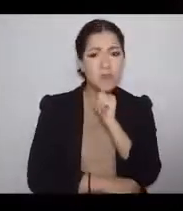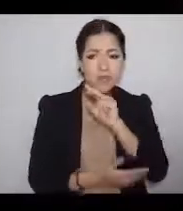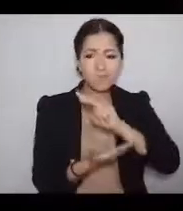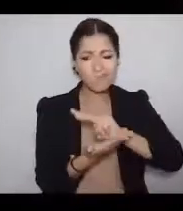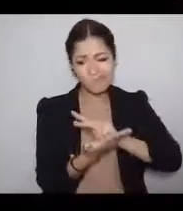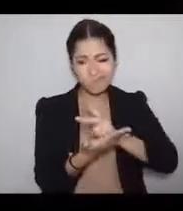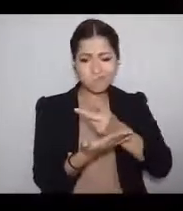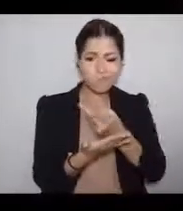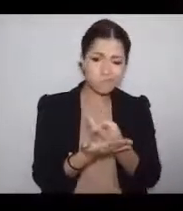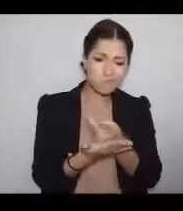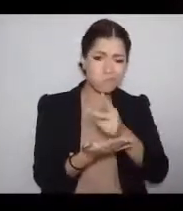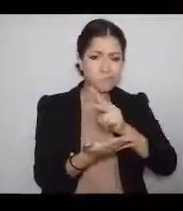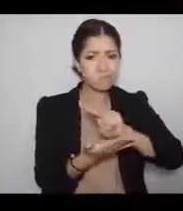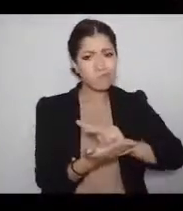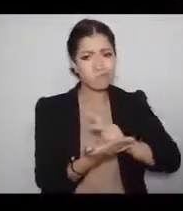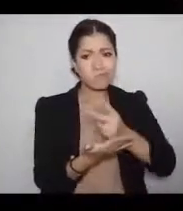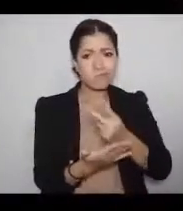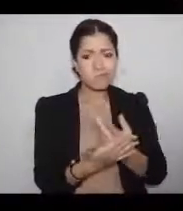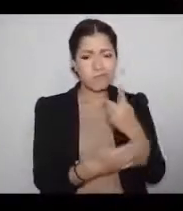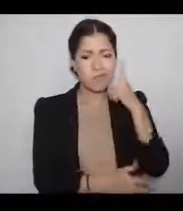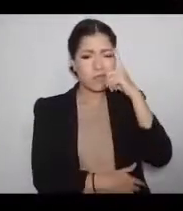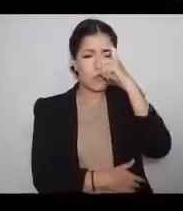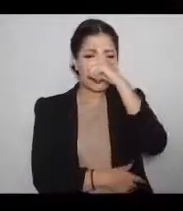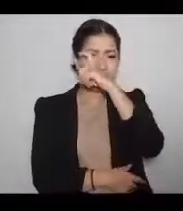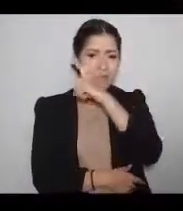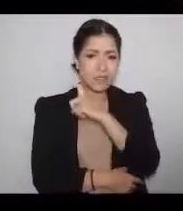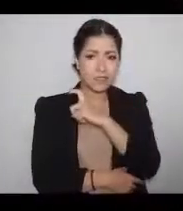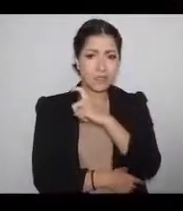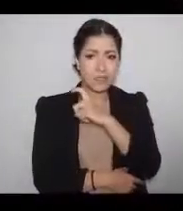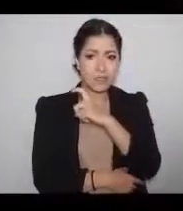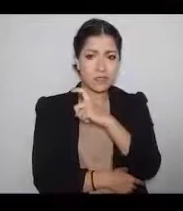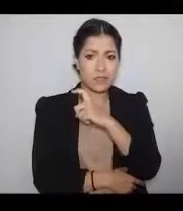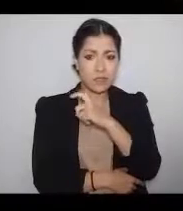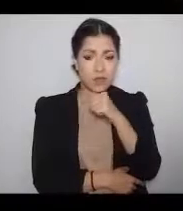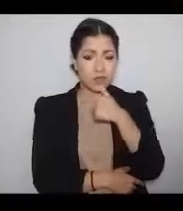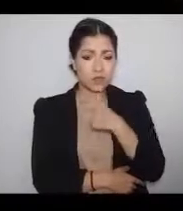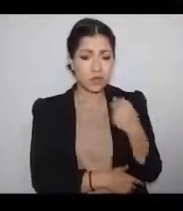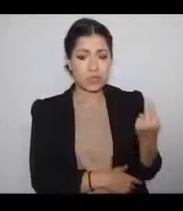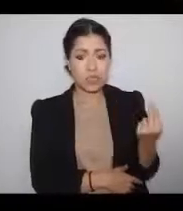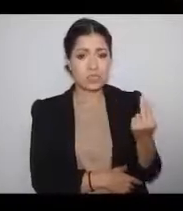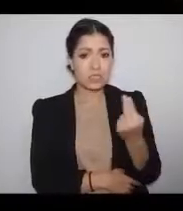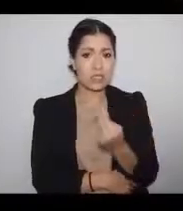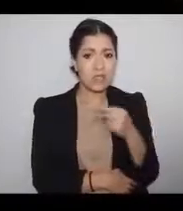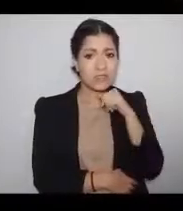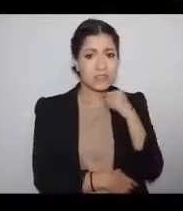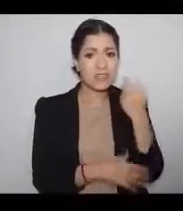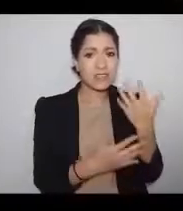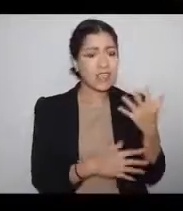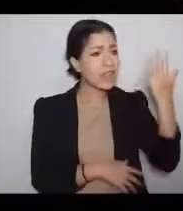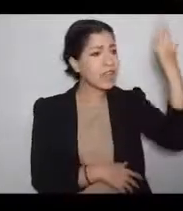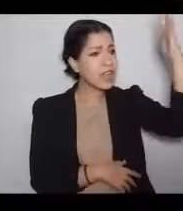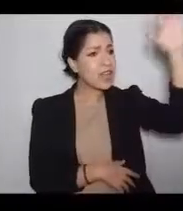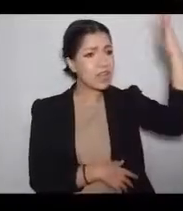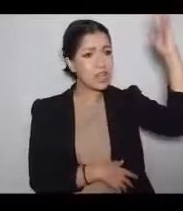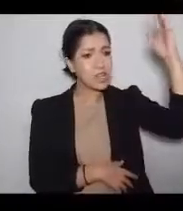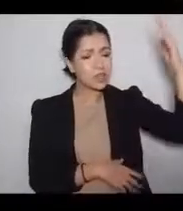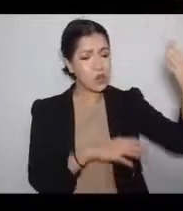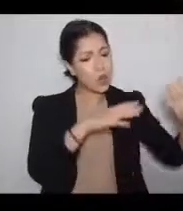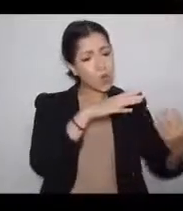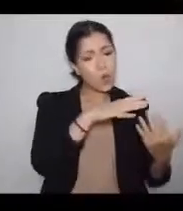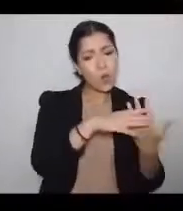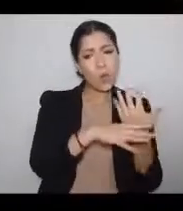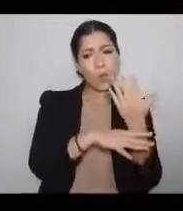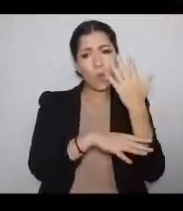un insomnio astronómico. Necesito que el sol borre las estrellas para